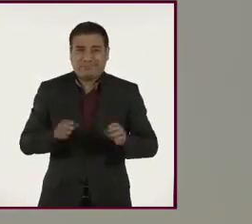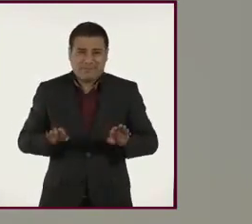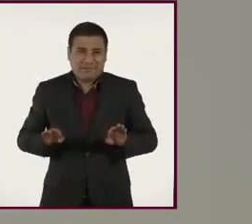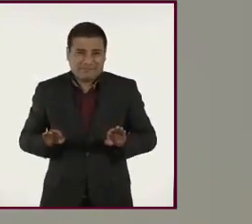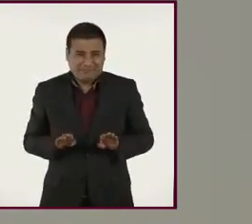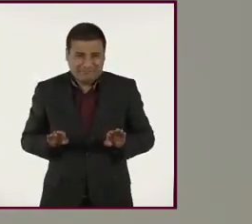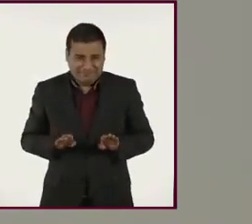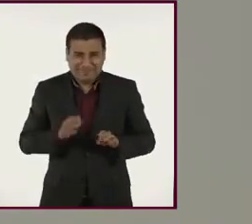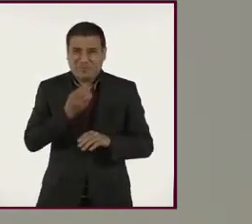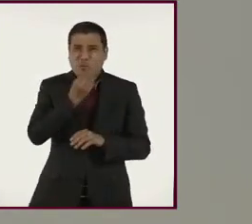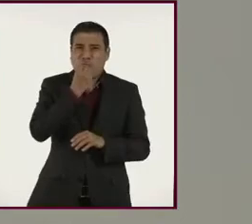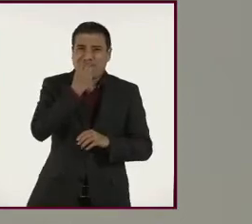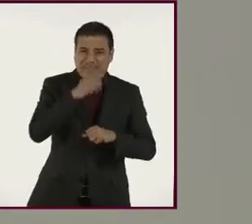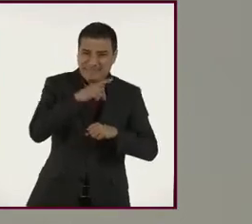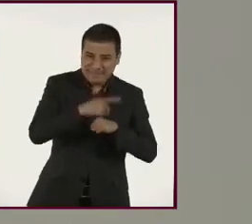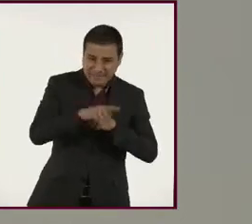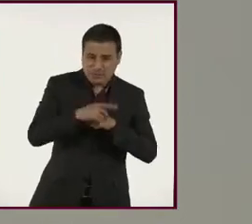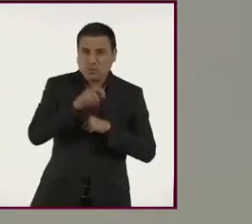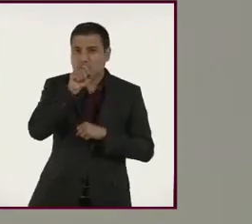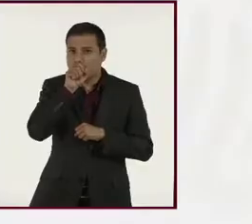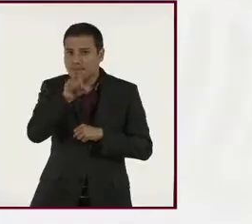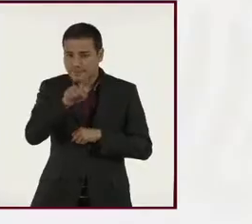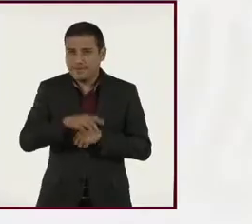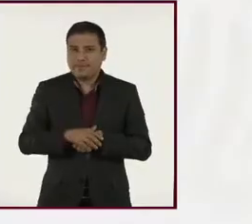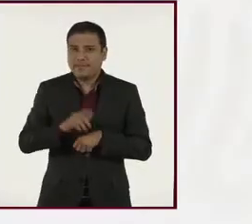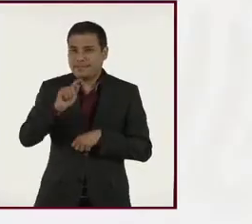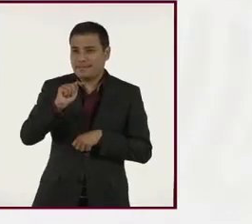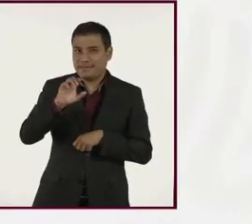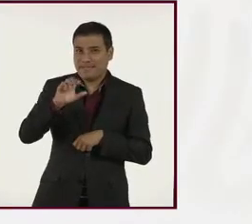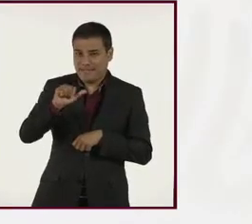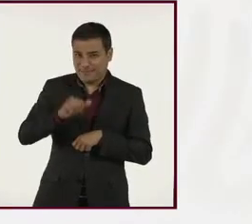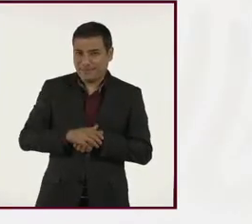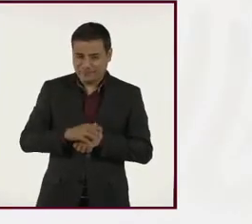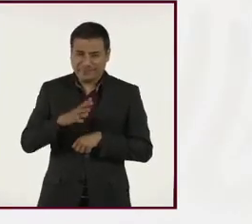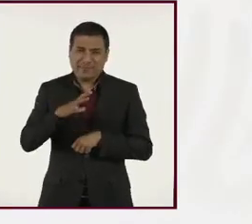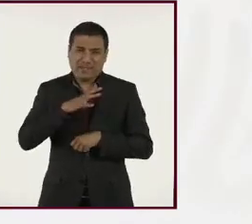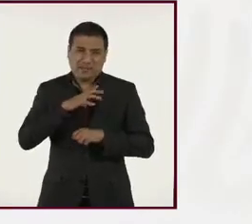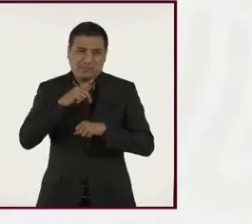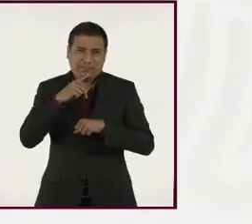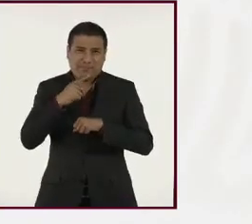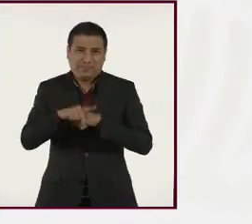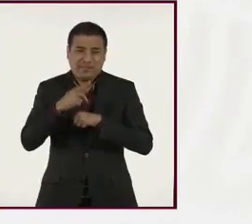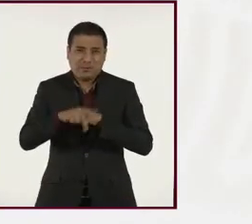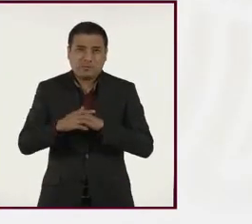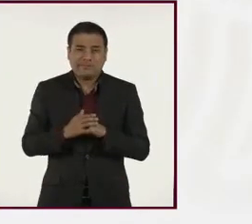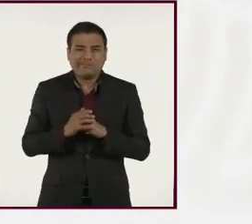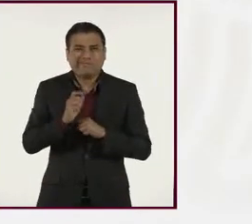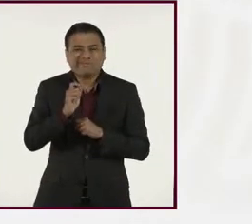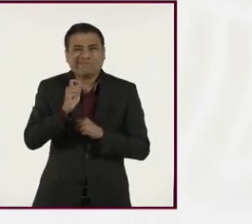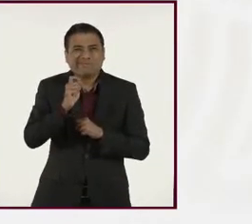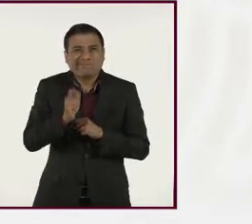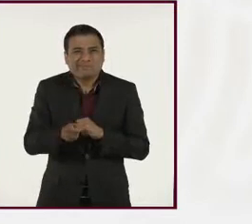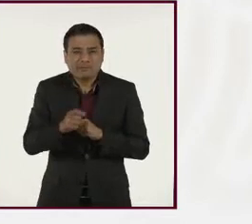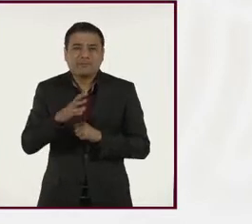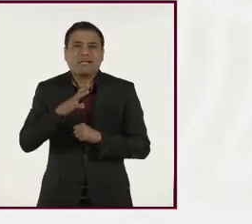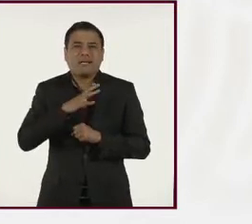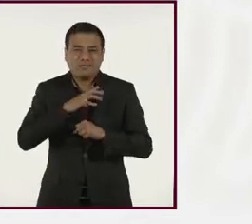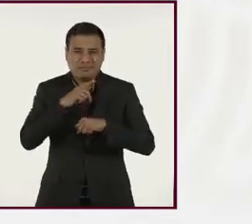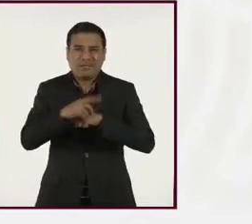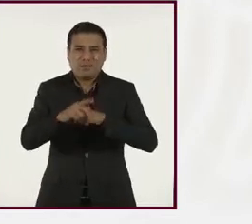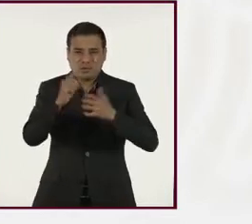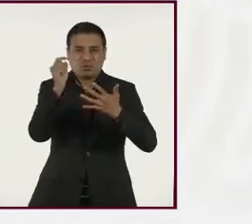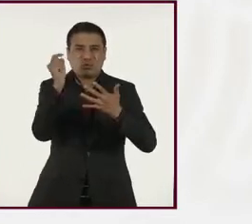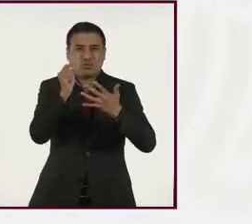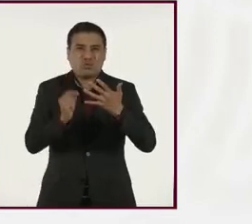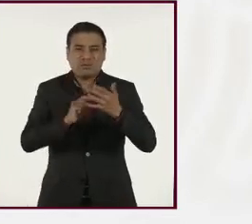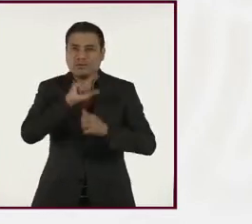los TCAs se encuentra un origen multifactorial, es decir, tienen que converger un gran número de factores de riesgo para que